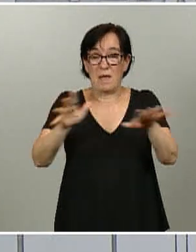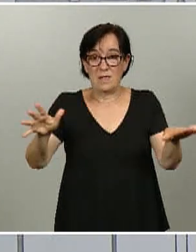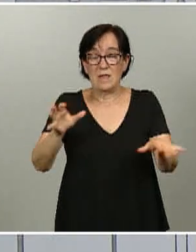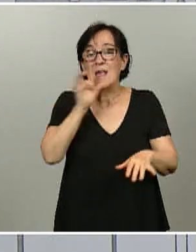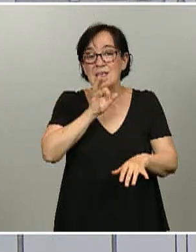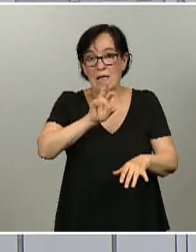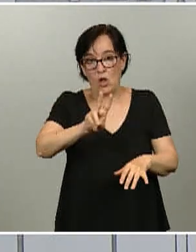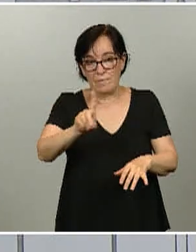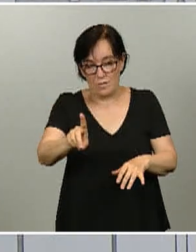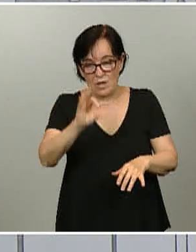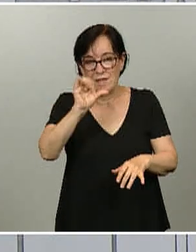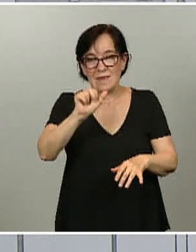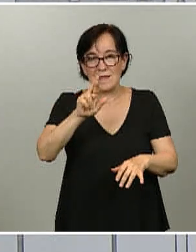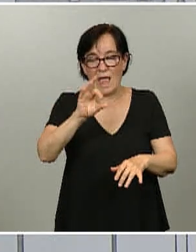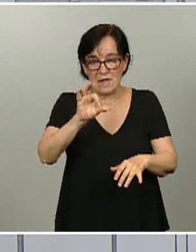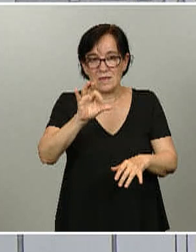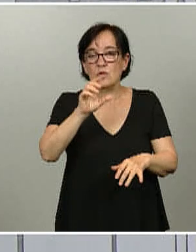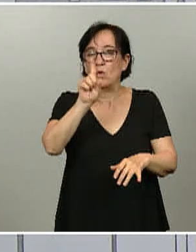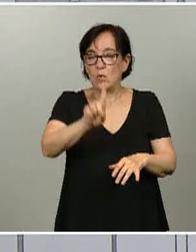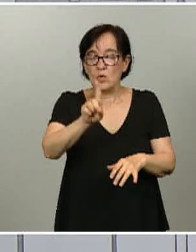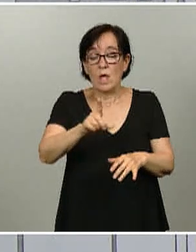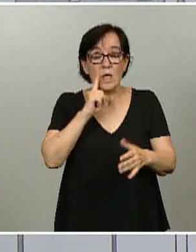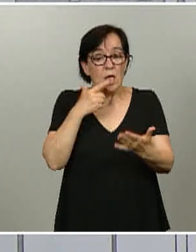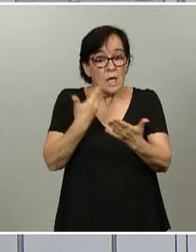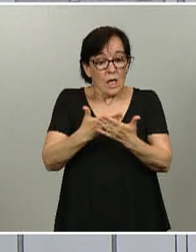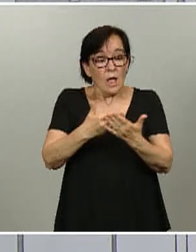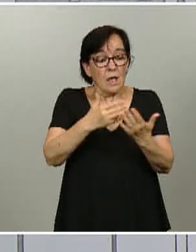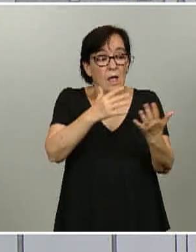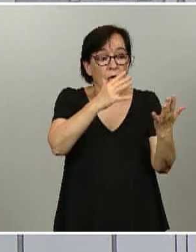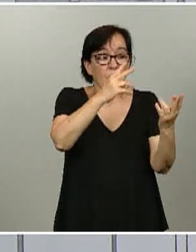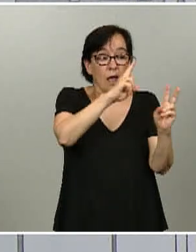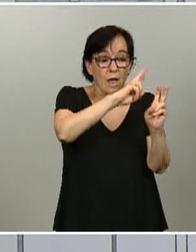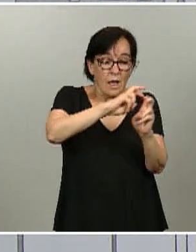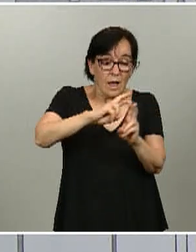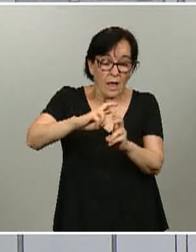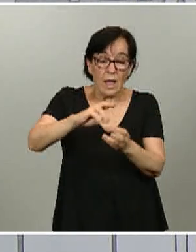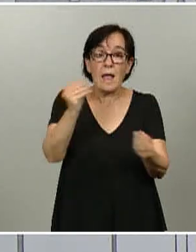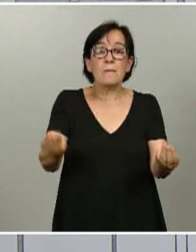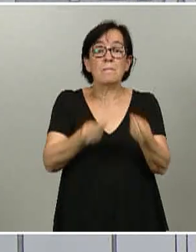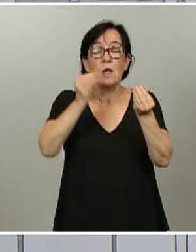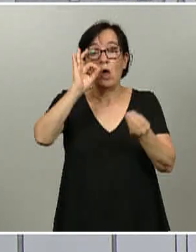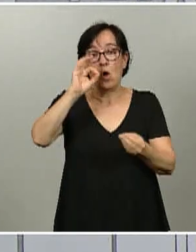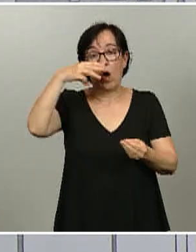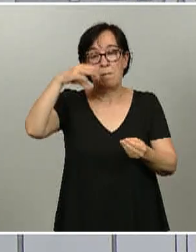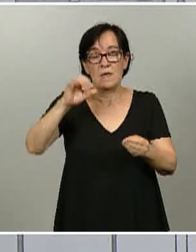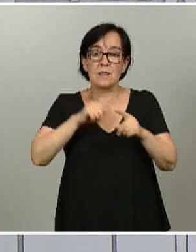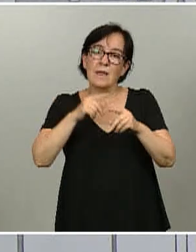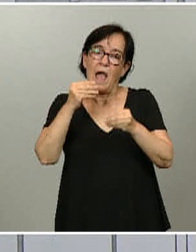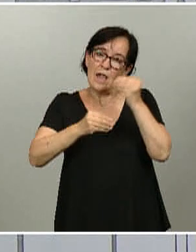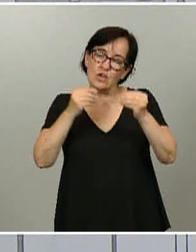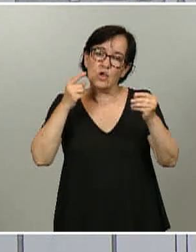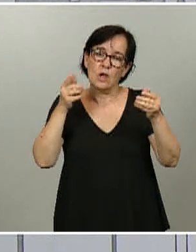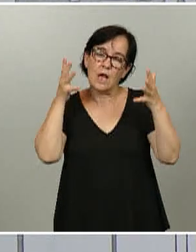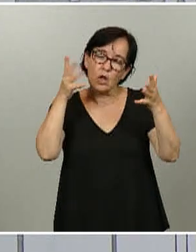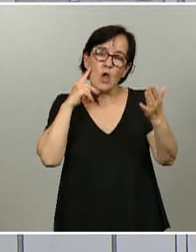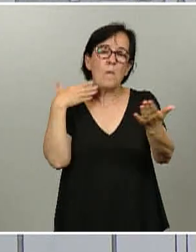SARS-1. Toda esa evidencia va mejorando, y ahora mismo la OMS ha hecho una recomendación o ha hecho una propuesta en